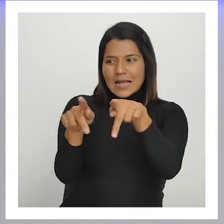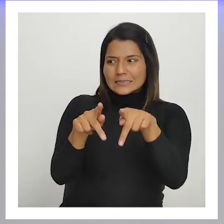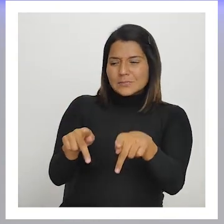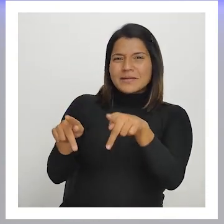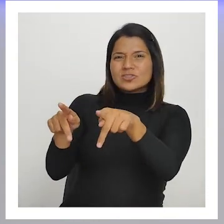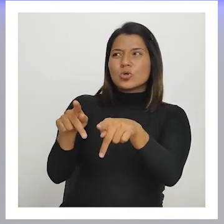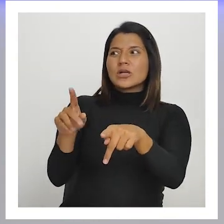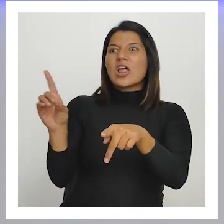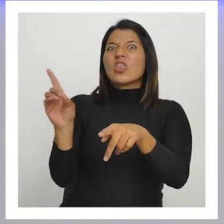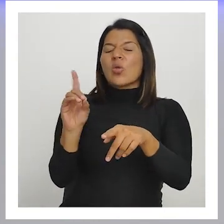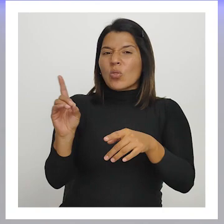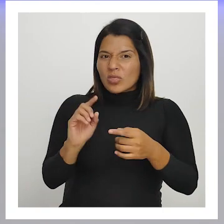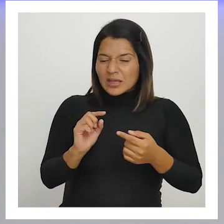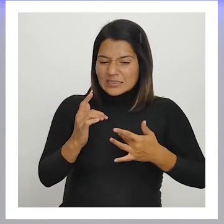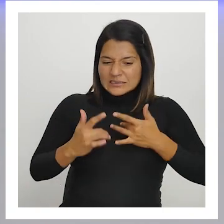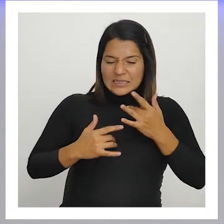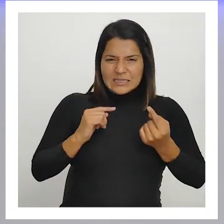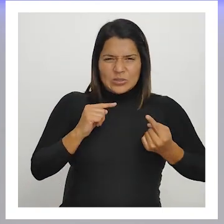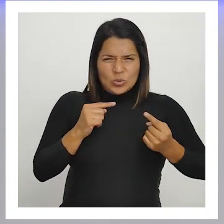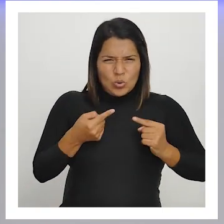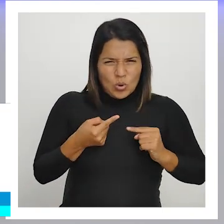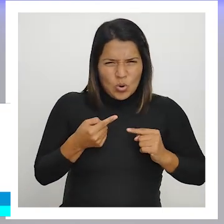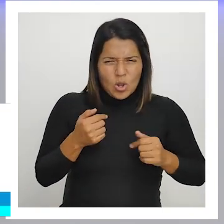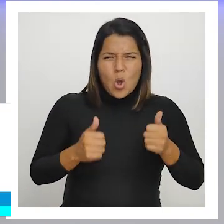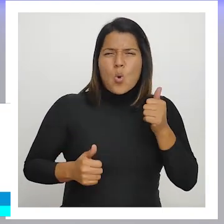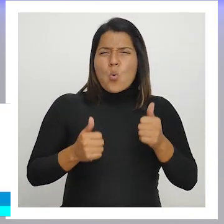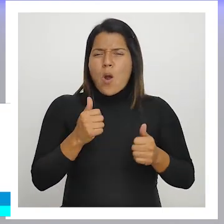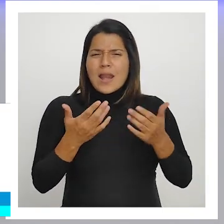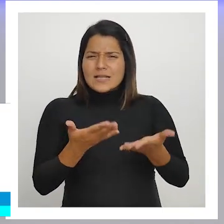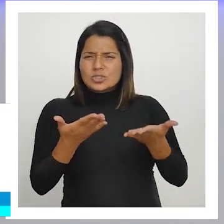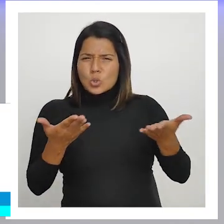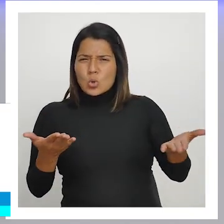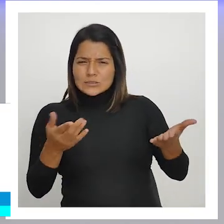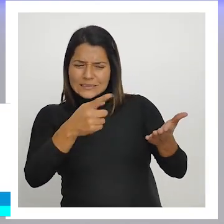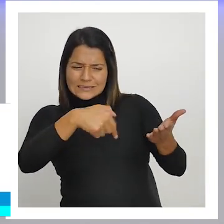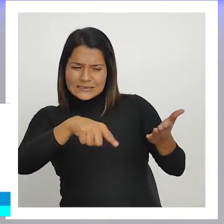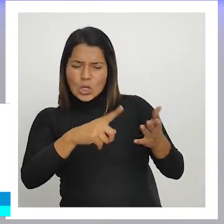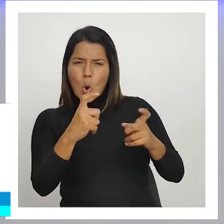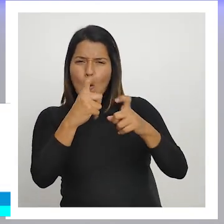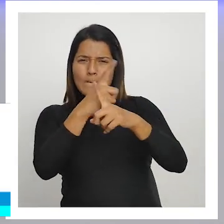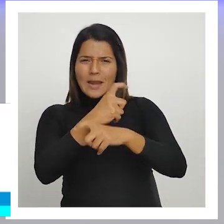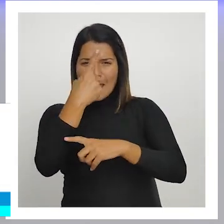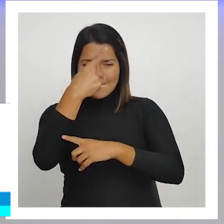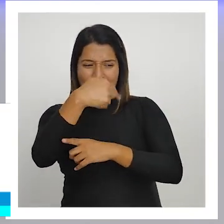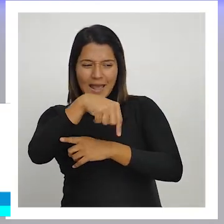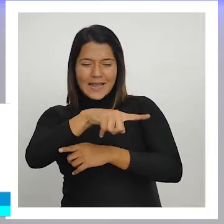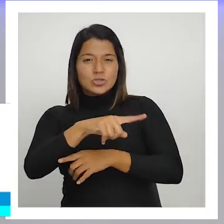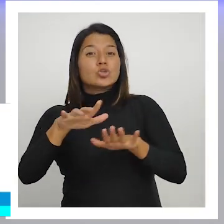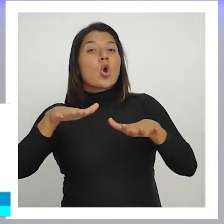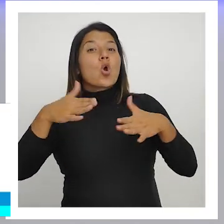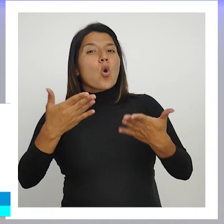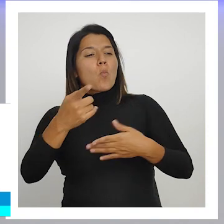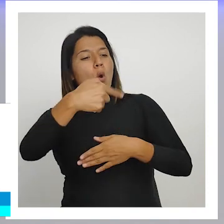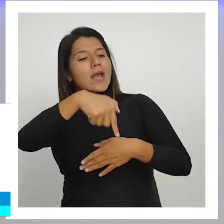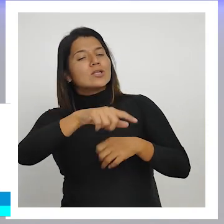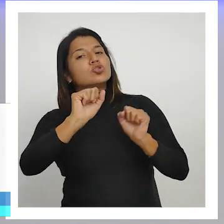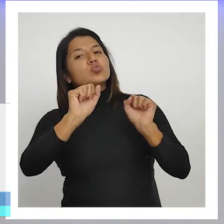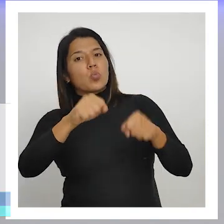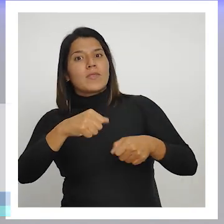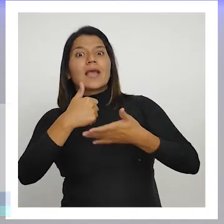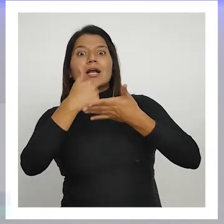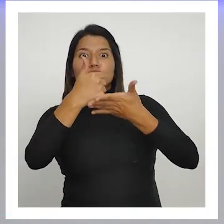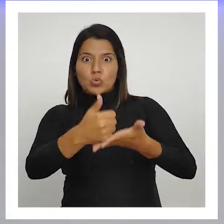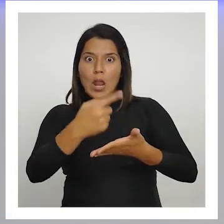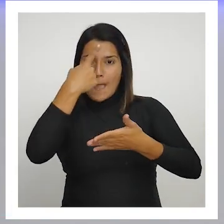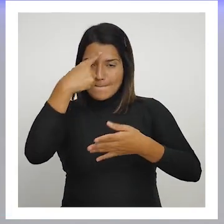son las cosas que realmente son complejas para ellos y cómo ellos mismos pueden ser parte de la solución. Y